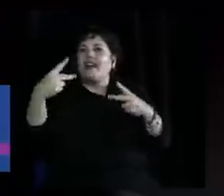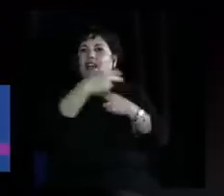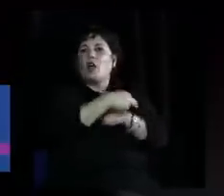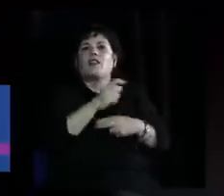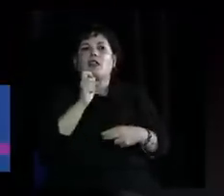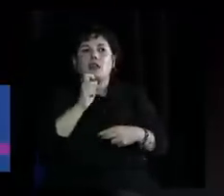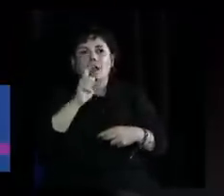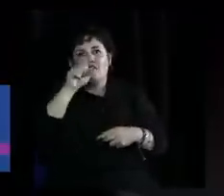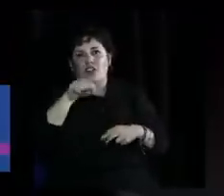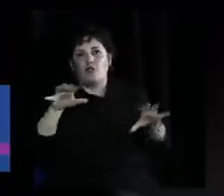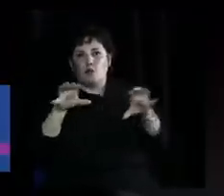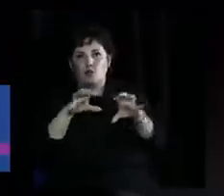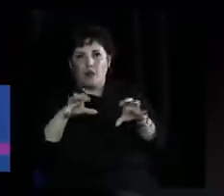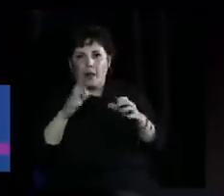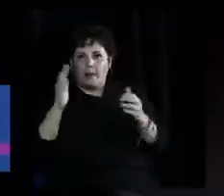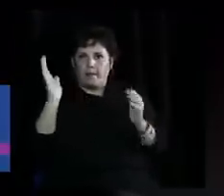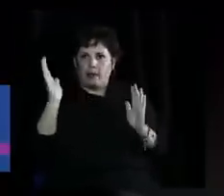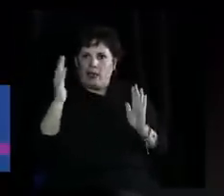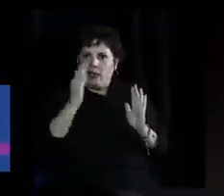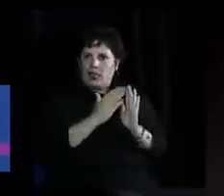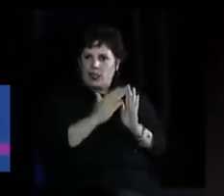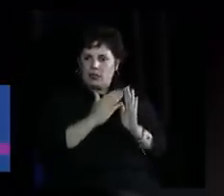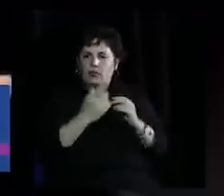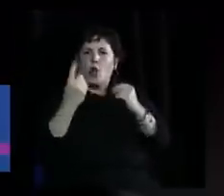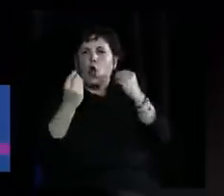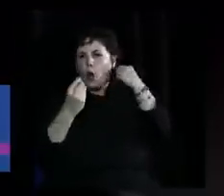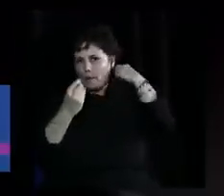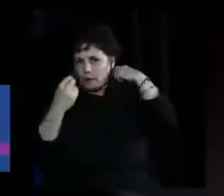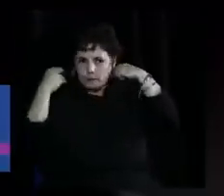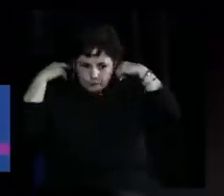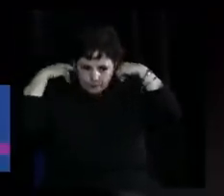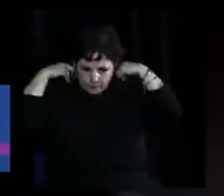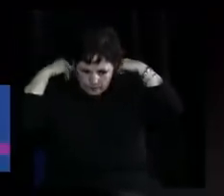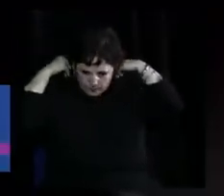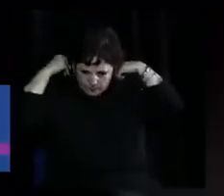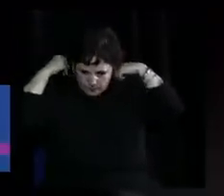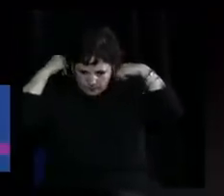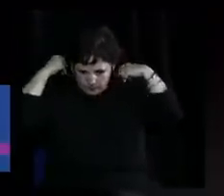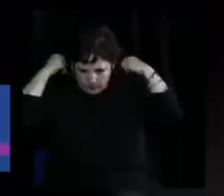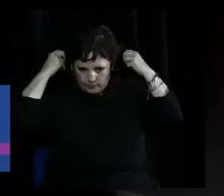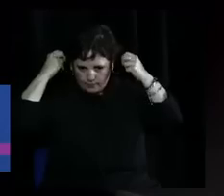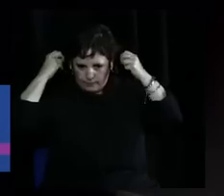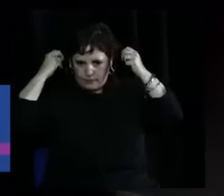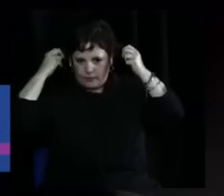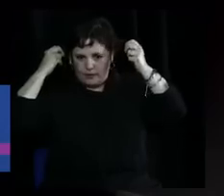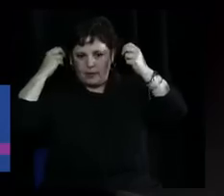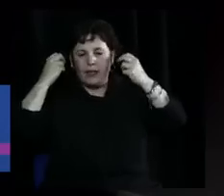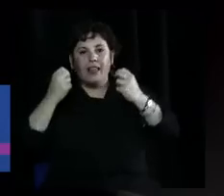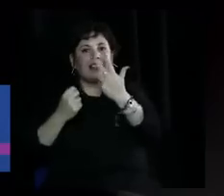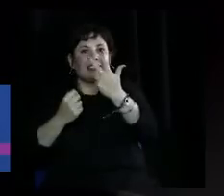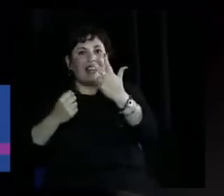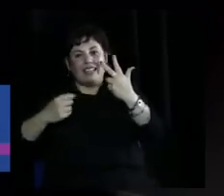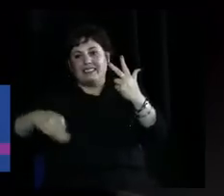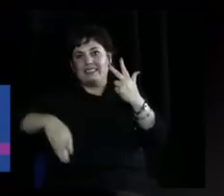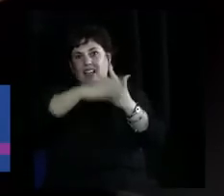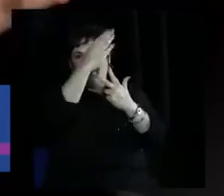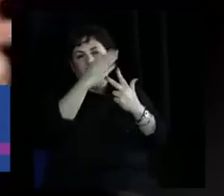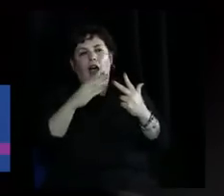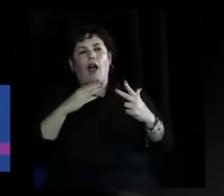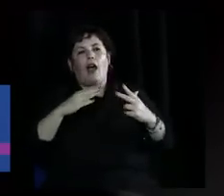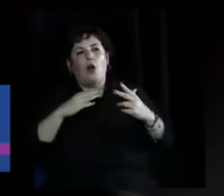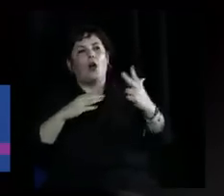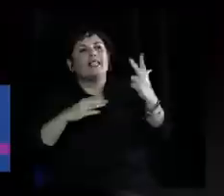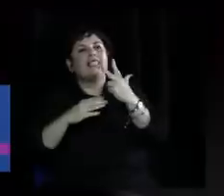plantilla. ¿Cómo es que se reduce la plantilla? Y bueno, es a través del el famoso 3x1. Cada 3 vacantes